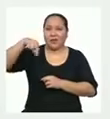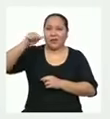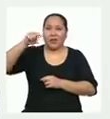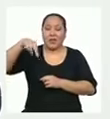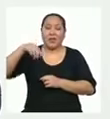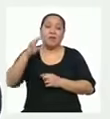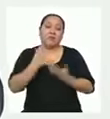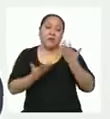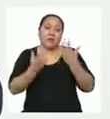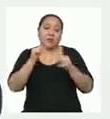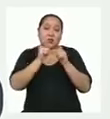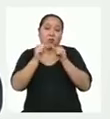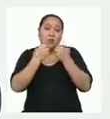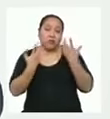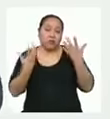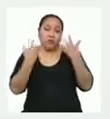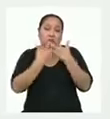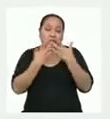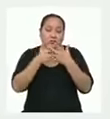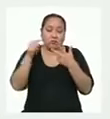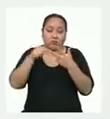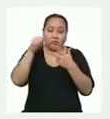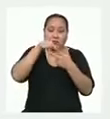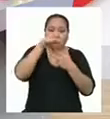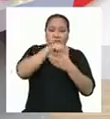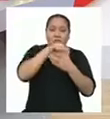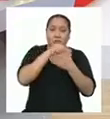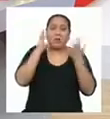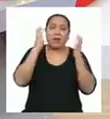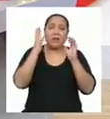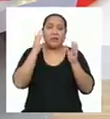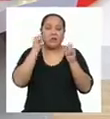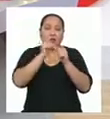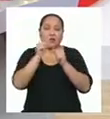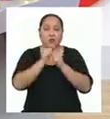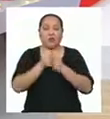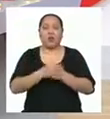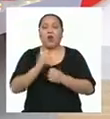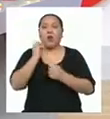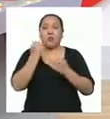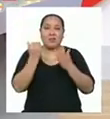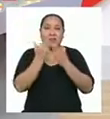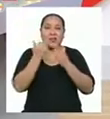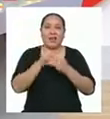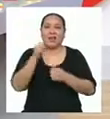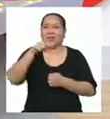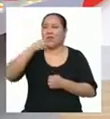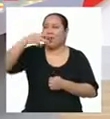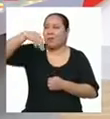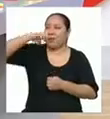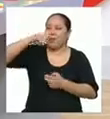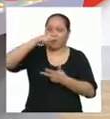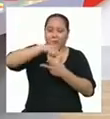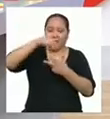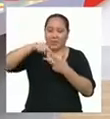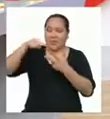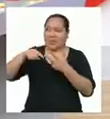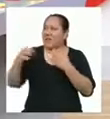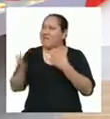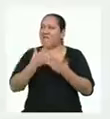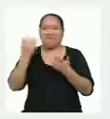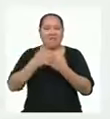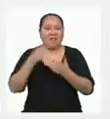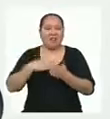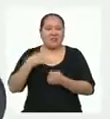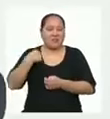pueden coincidir en un valor central o estar cercanas a él. De verdad que esto de las medidas de tendencia central ha sido mucho más fácil de lo